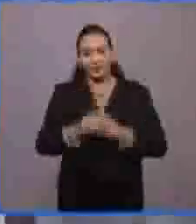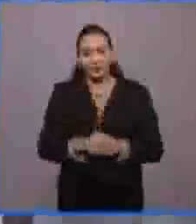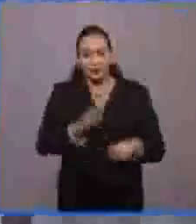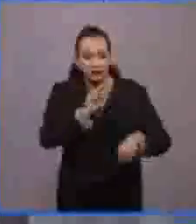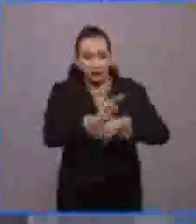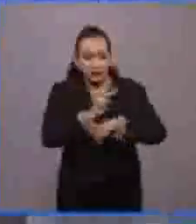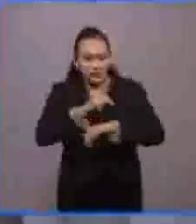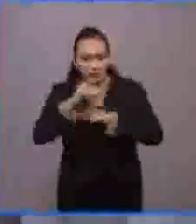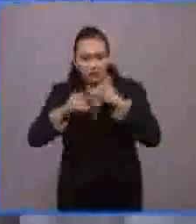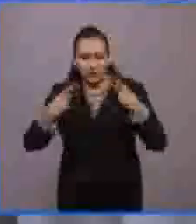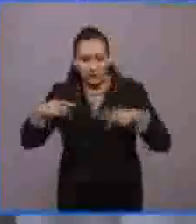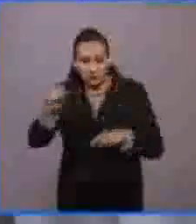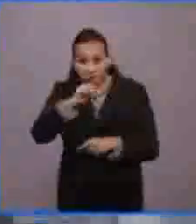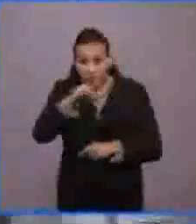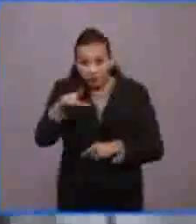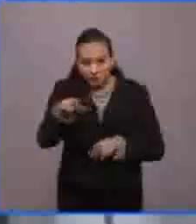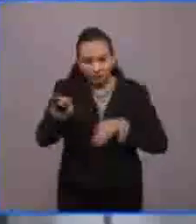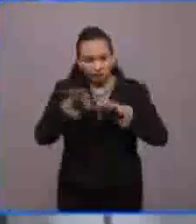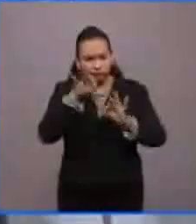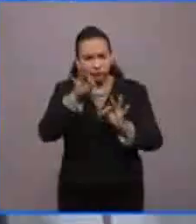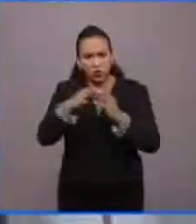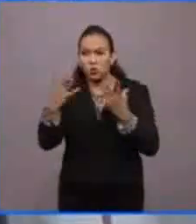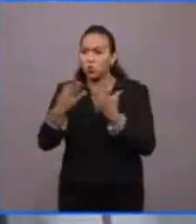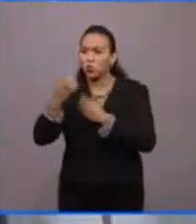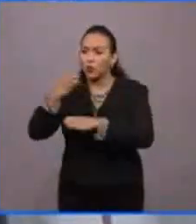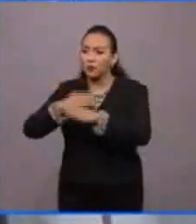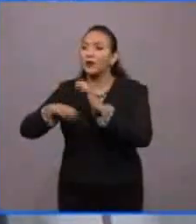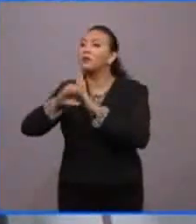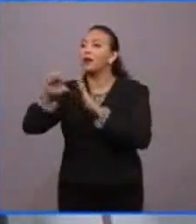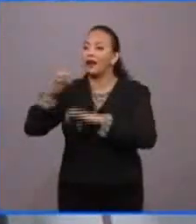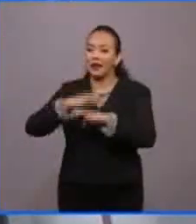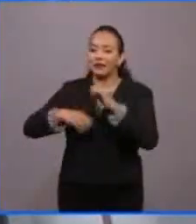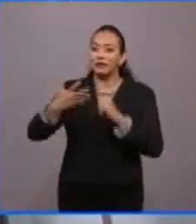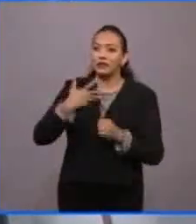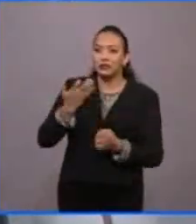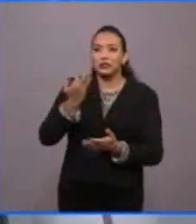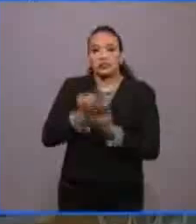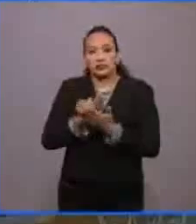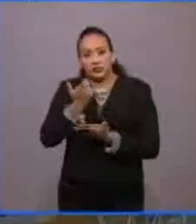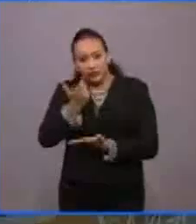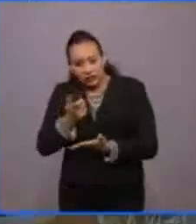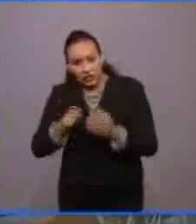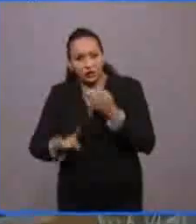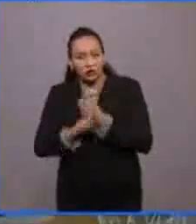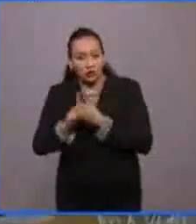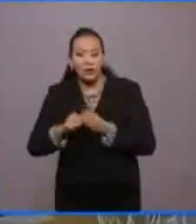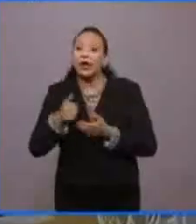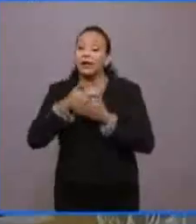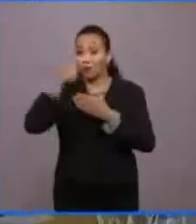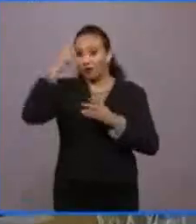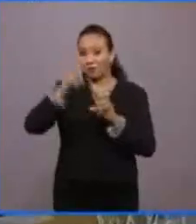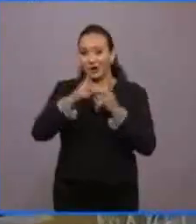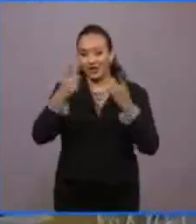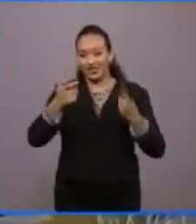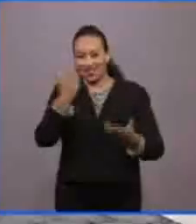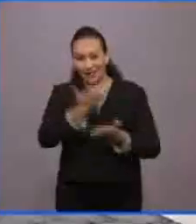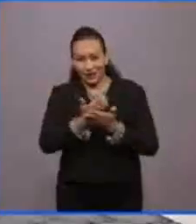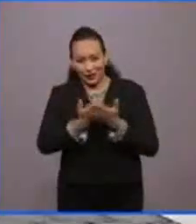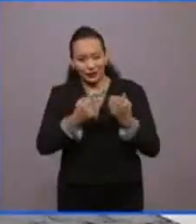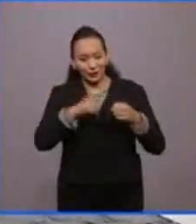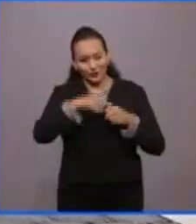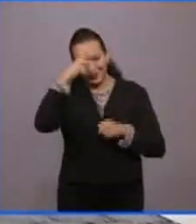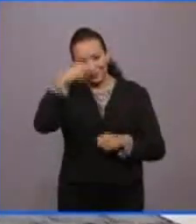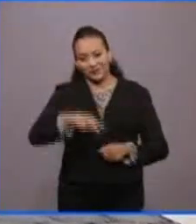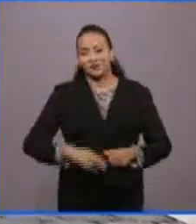Vigila que los especialistas contribuyan con las empresas que enfrentan problemas financieros e impulsa el desarrollo económico y social